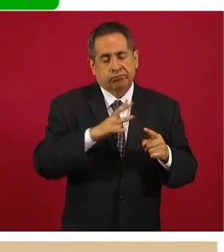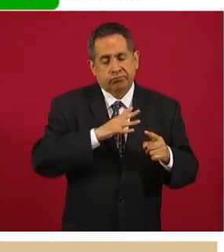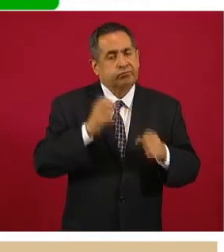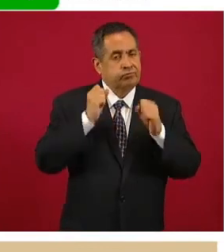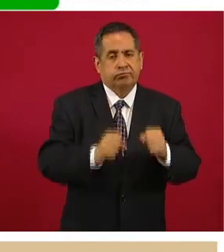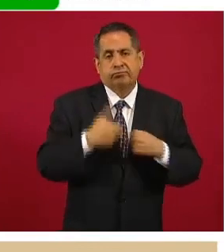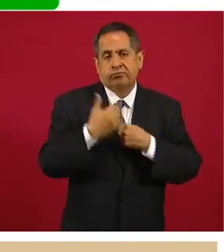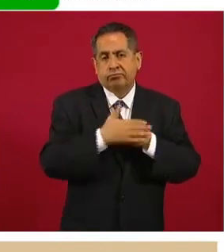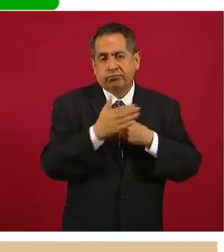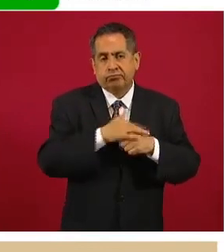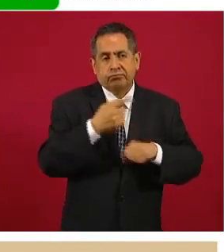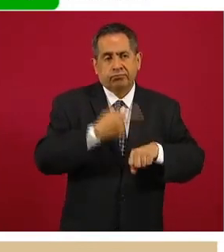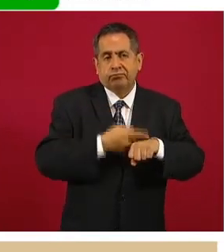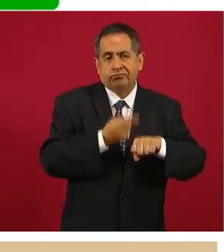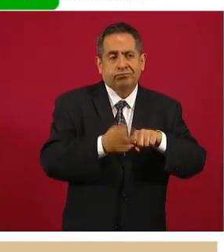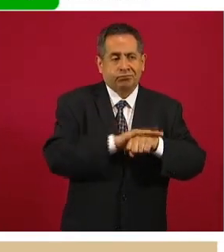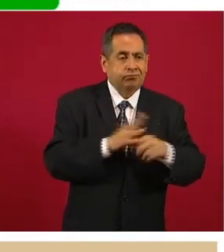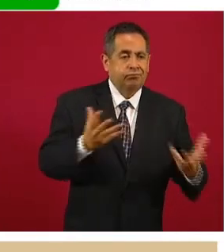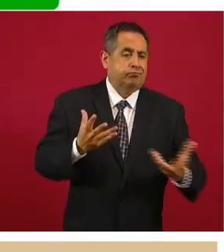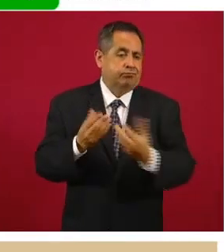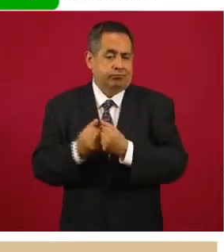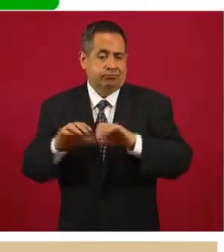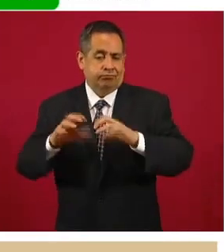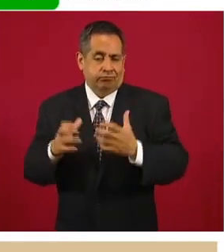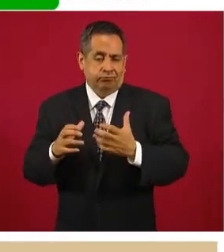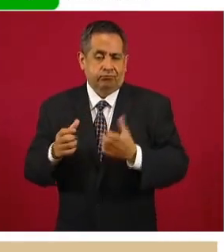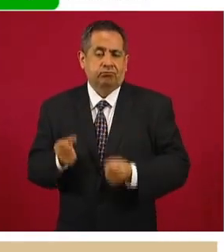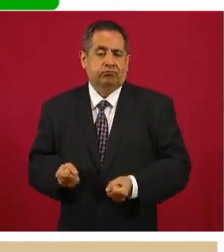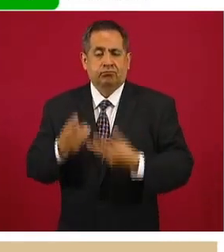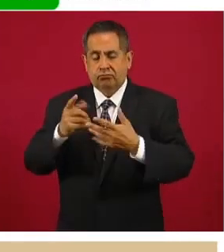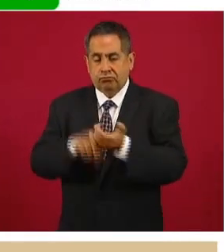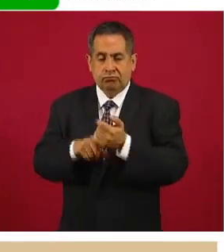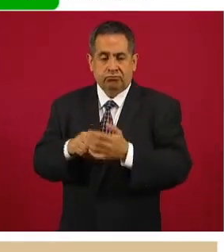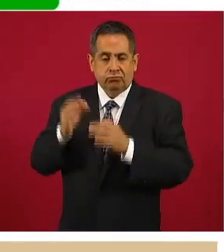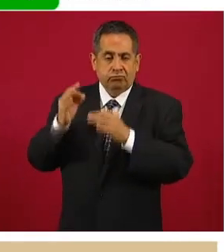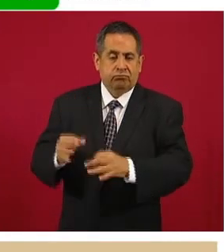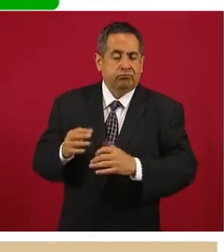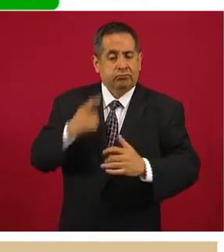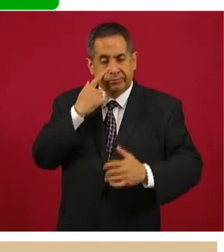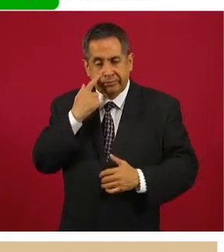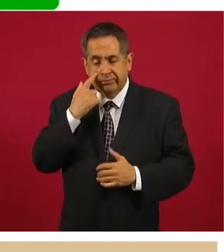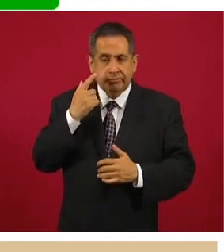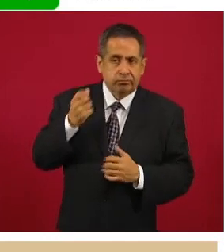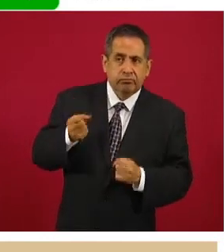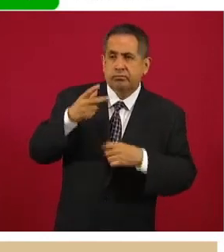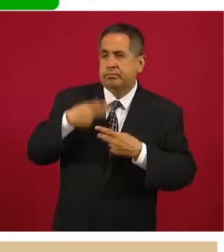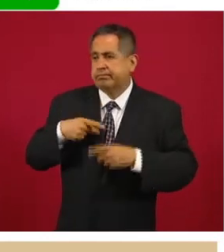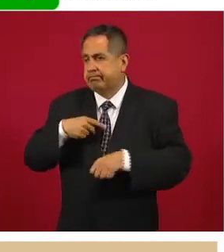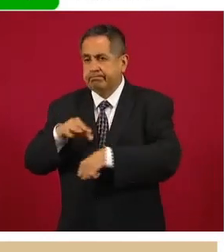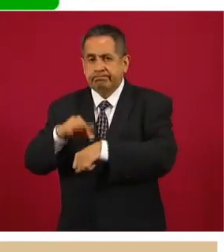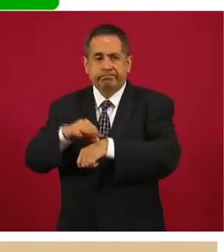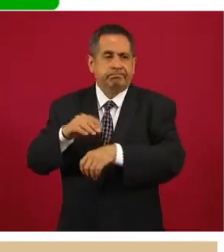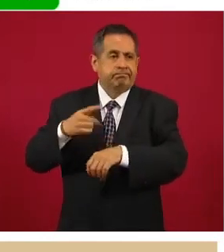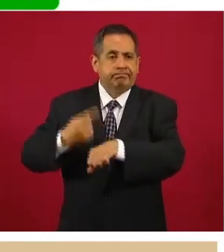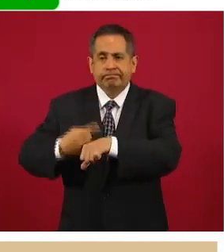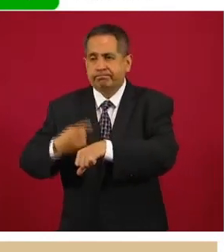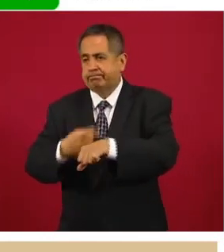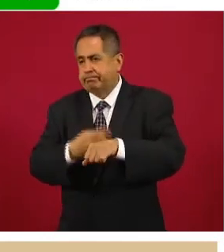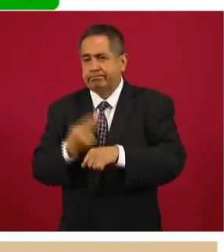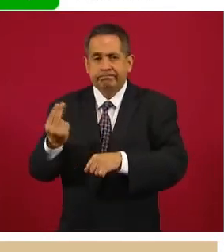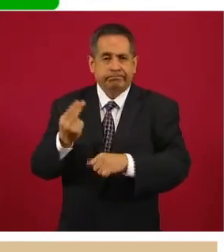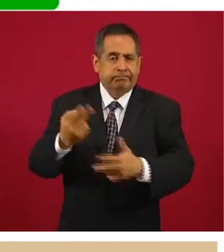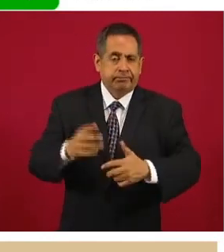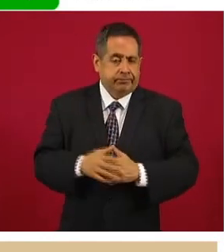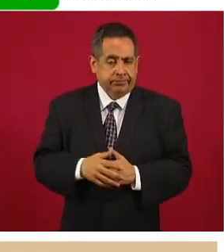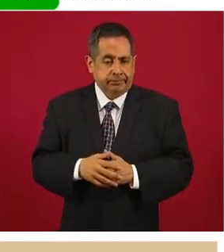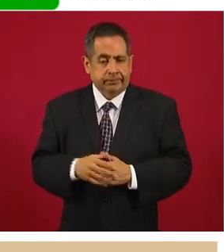tenemos la identificación en tiempo prácticamente real del tamaño de la epidemia. Y lo que vemos es que desde